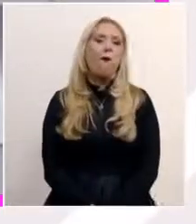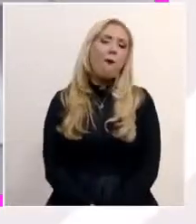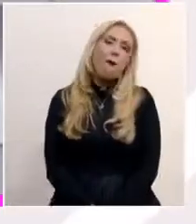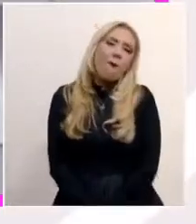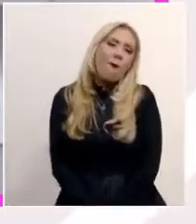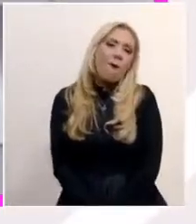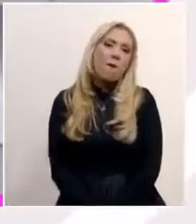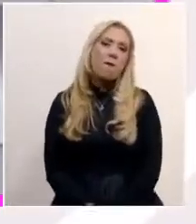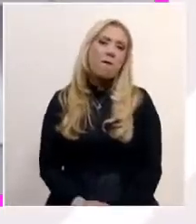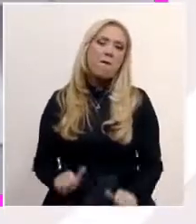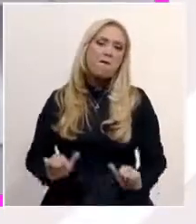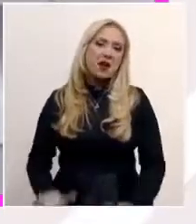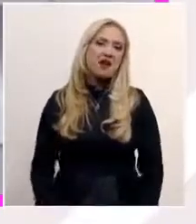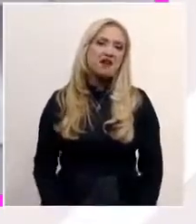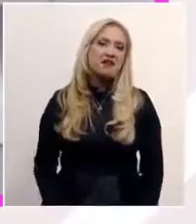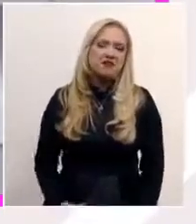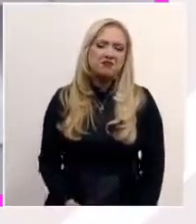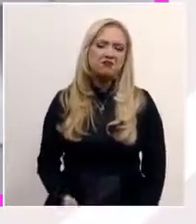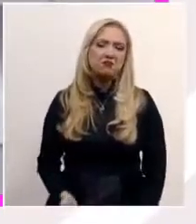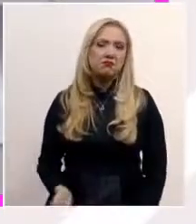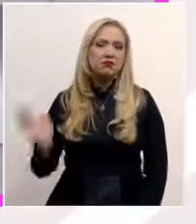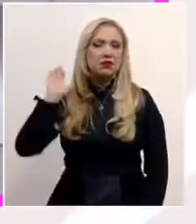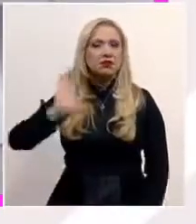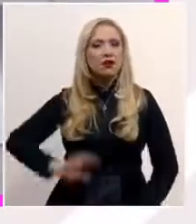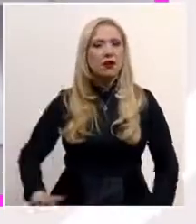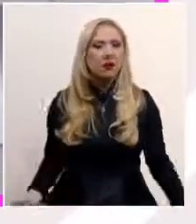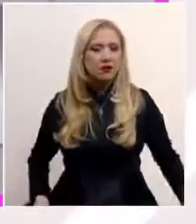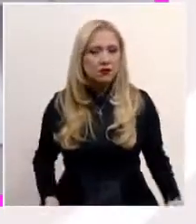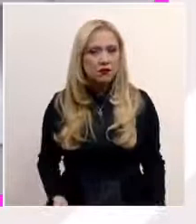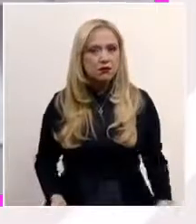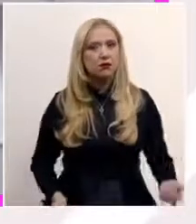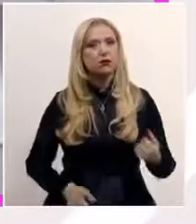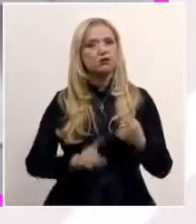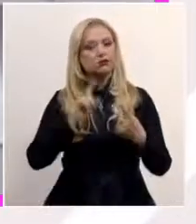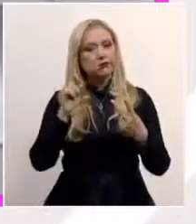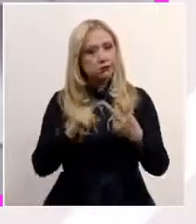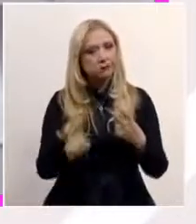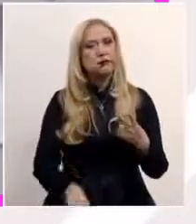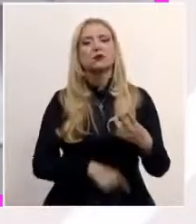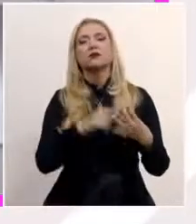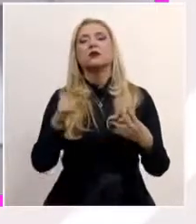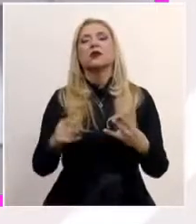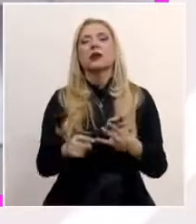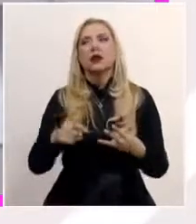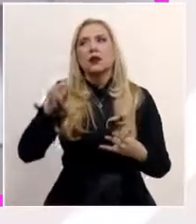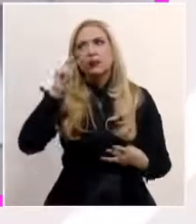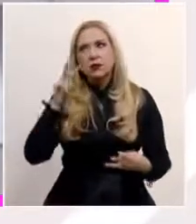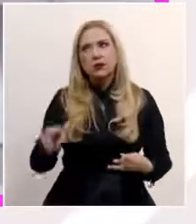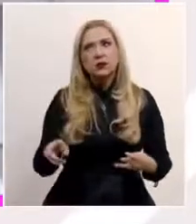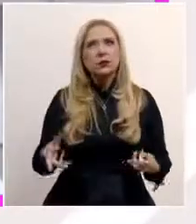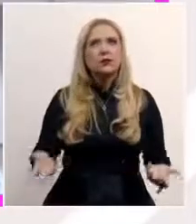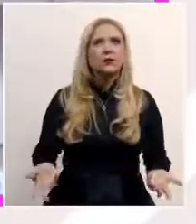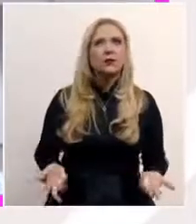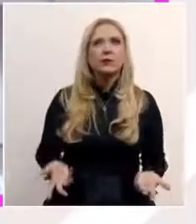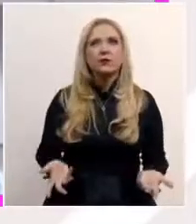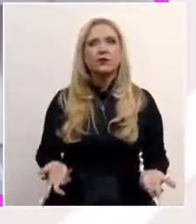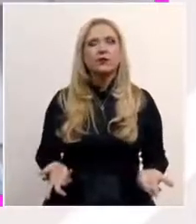¿no? Entonces, es un problema. Otro problema es que muchas veces nos encontramos